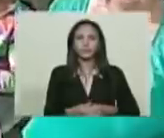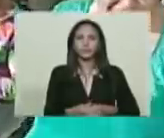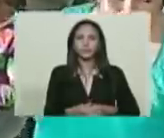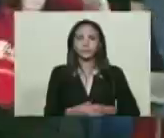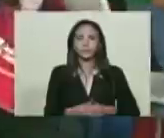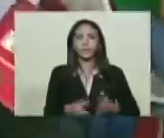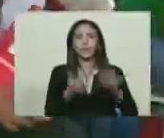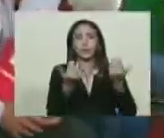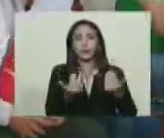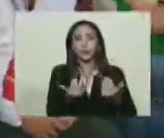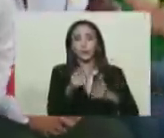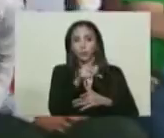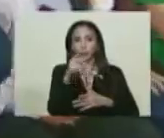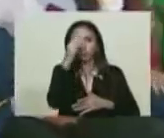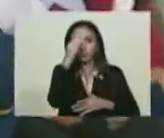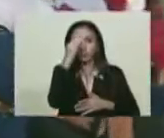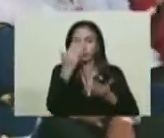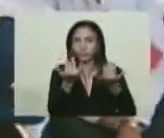Ahora.